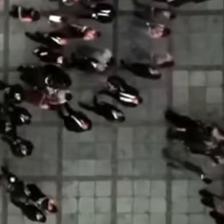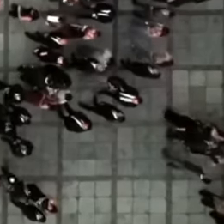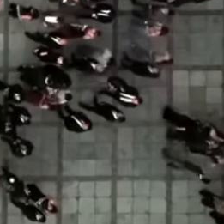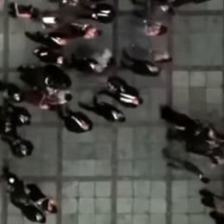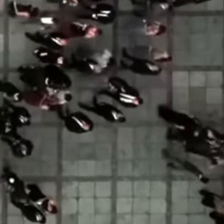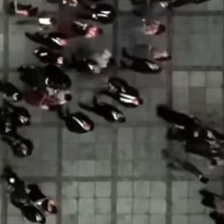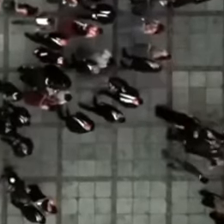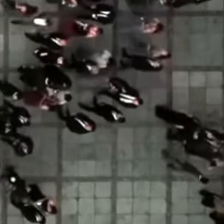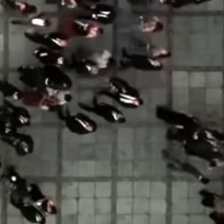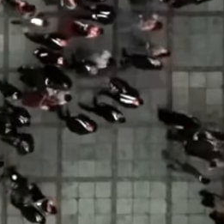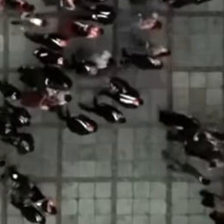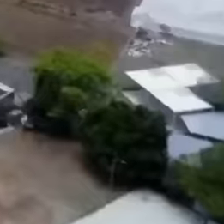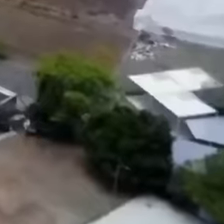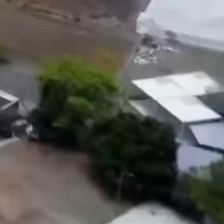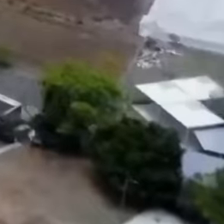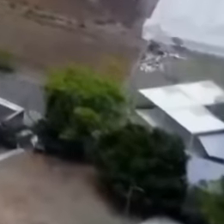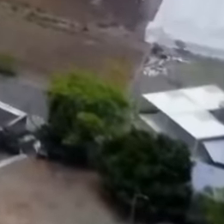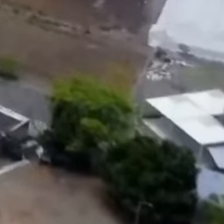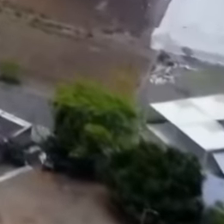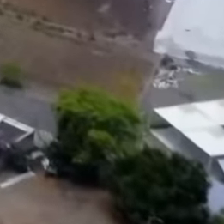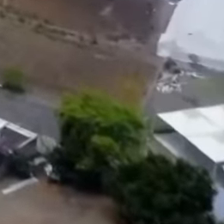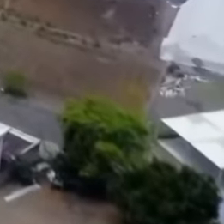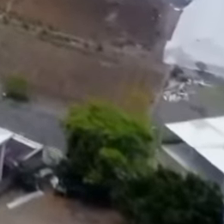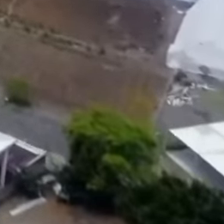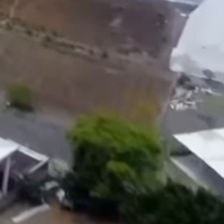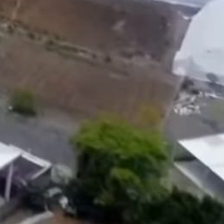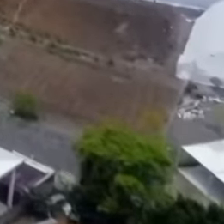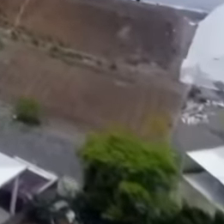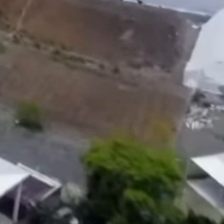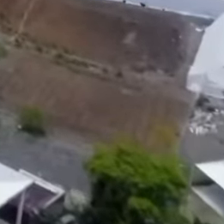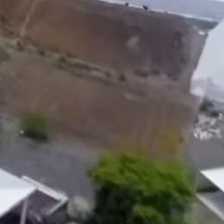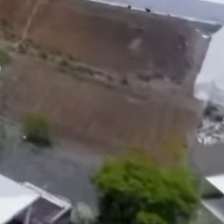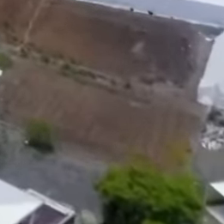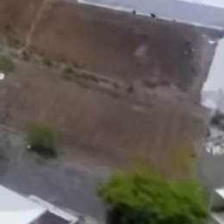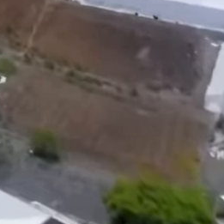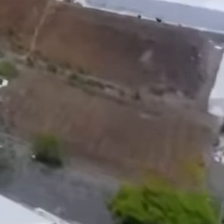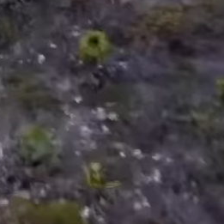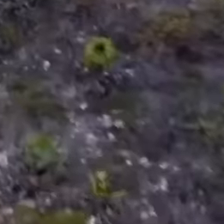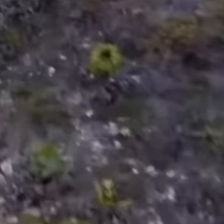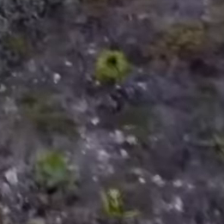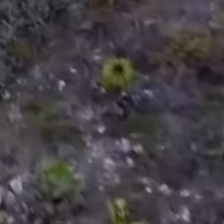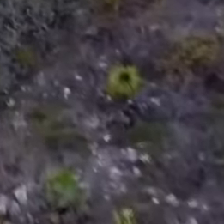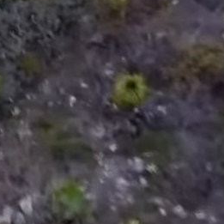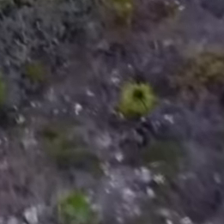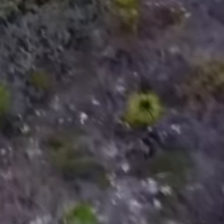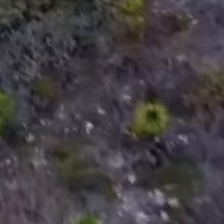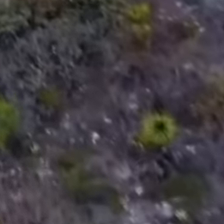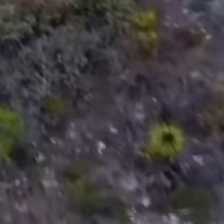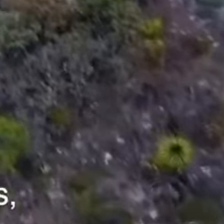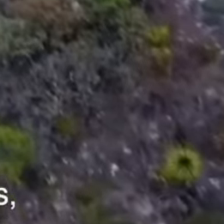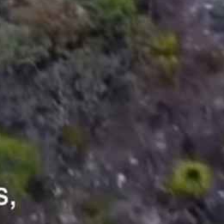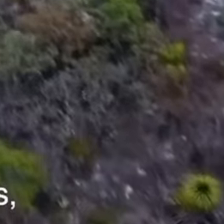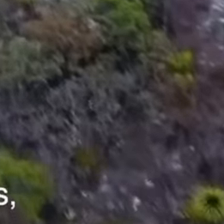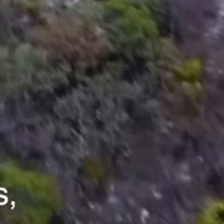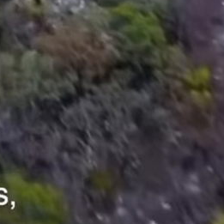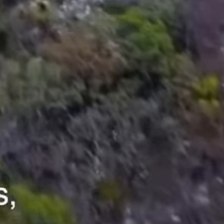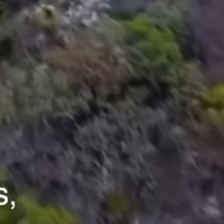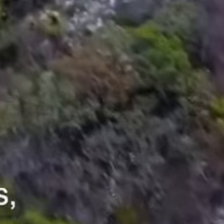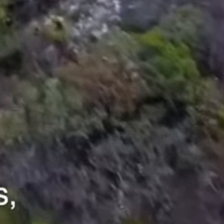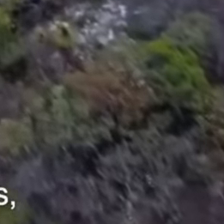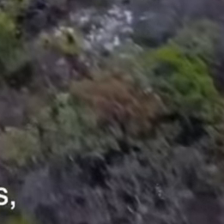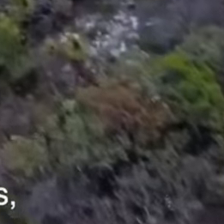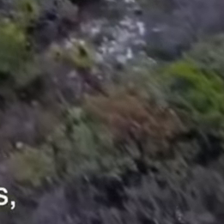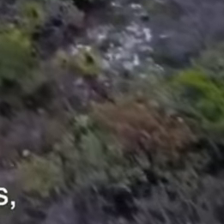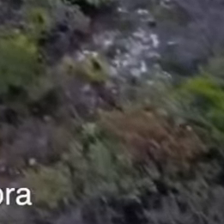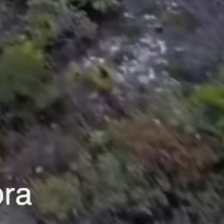de infraestructura y desarrollo. Gracias al esfuerzo en conjunto de la Secretaría de Infraestructura, Comunicaciones y Transportes, el Instituto Nacional